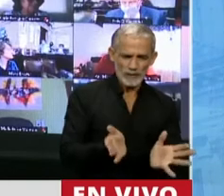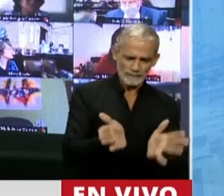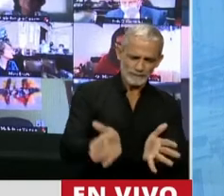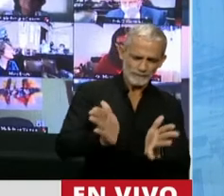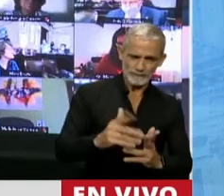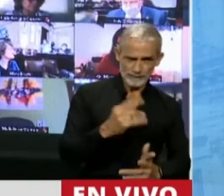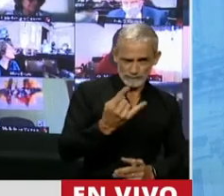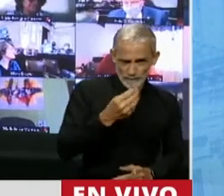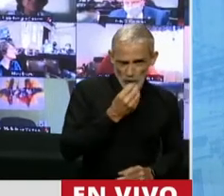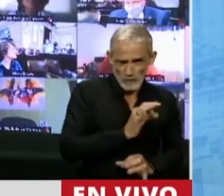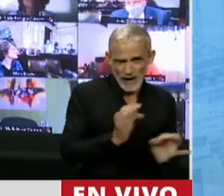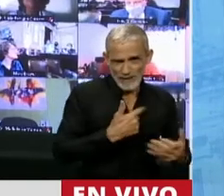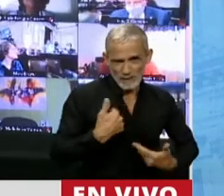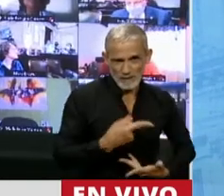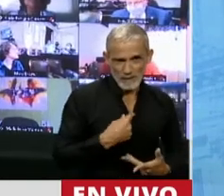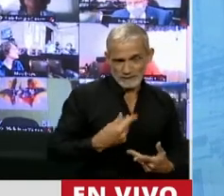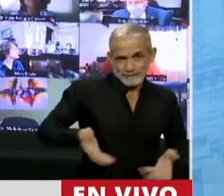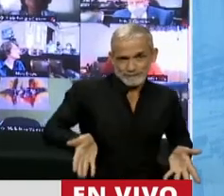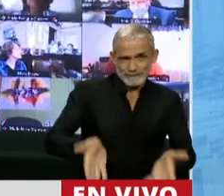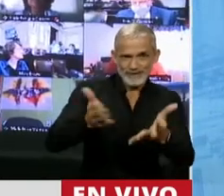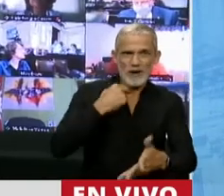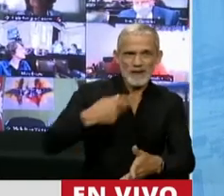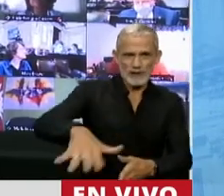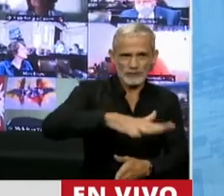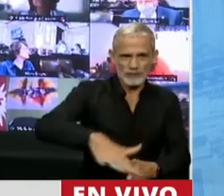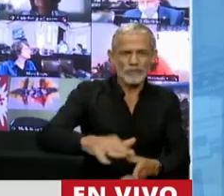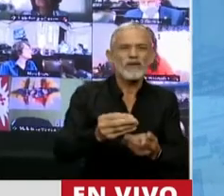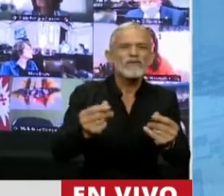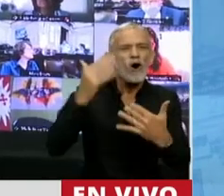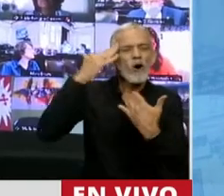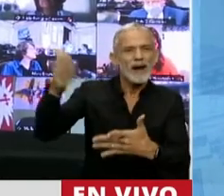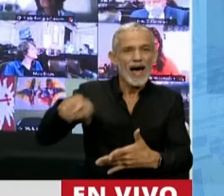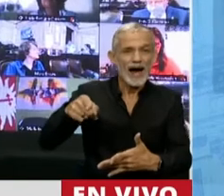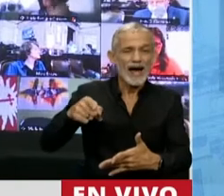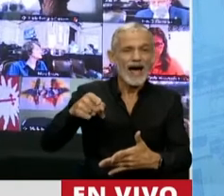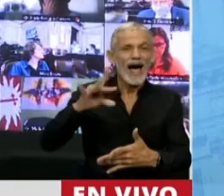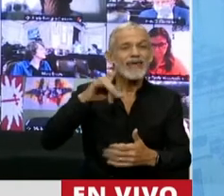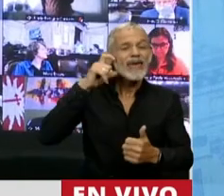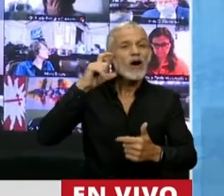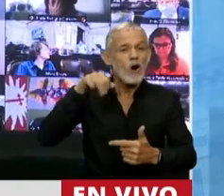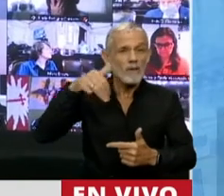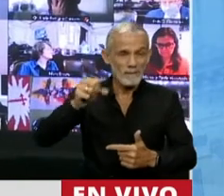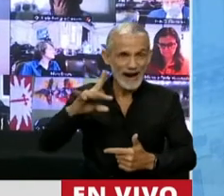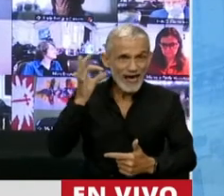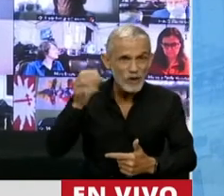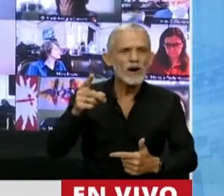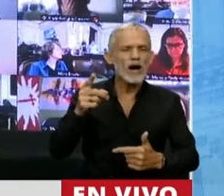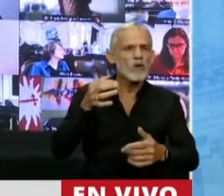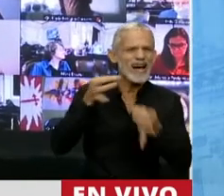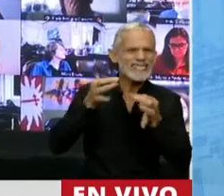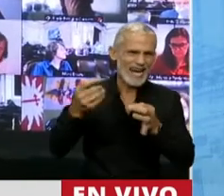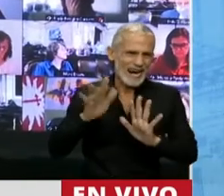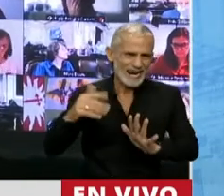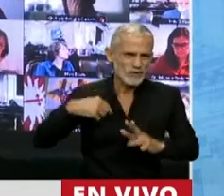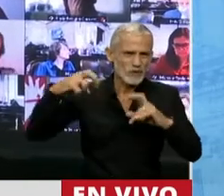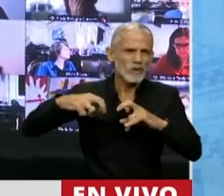ustedes. Señor presidente, yo quiero terminar mi homenaje a don Diego Armando Maradona con una charla que lo